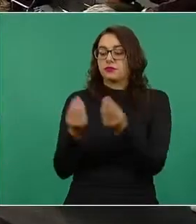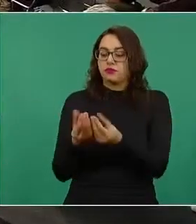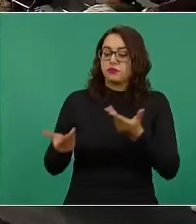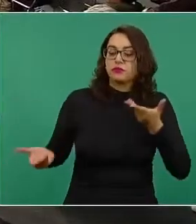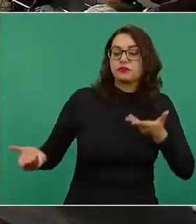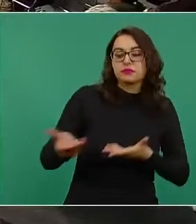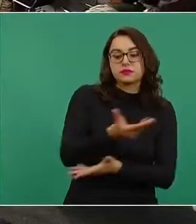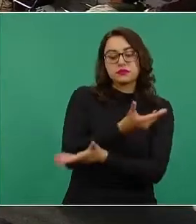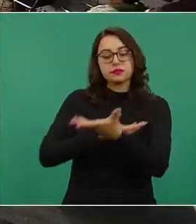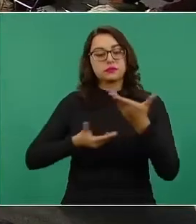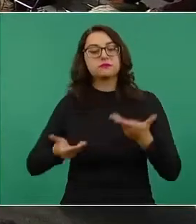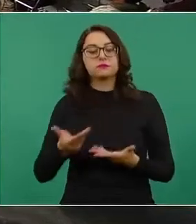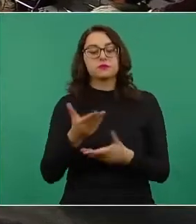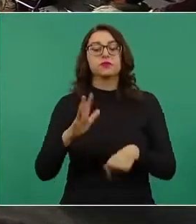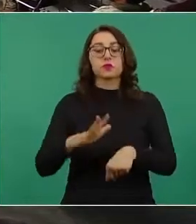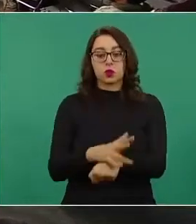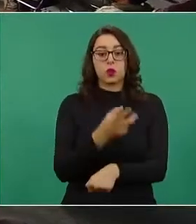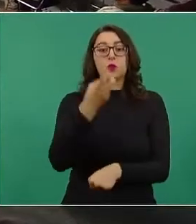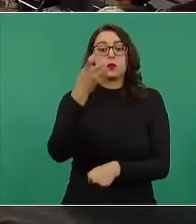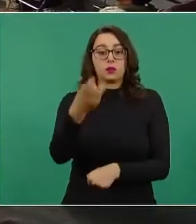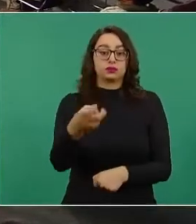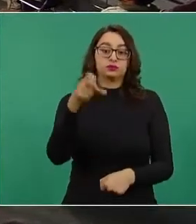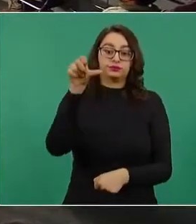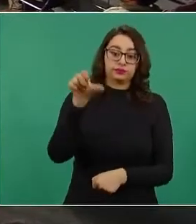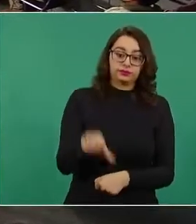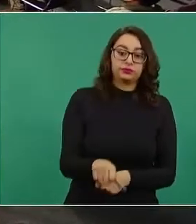vamos a